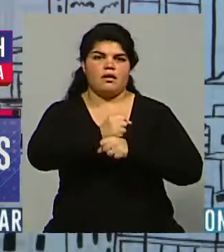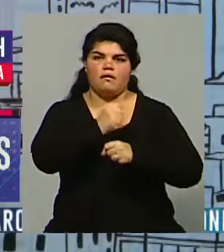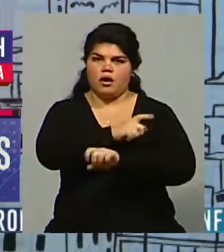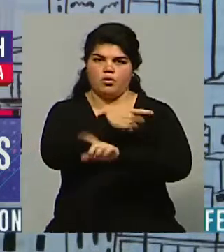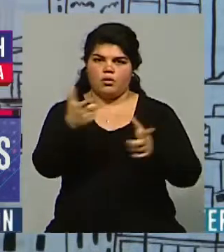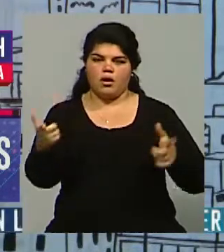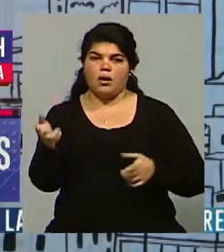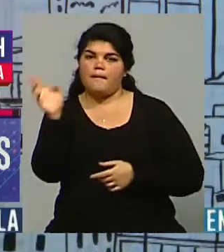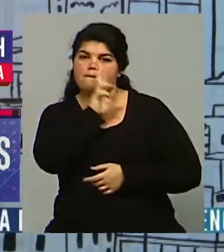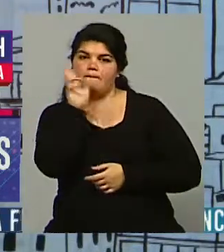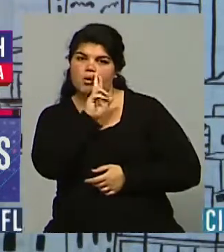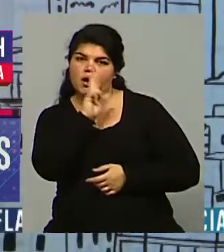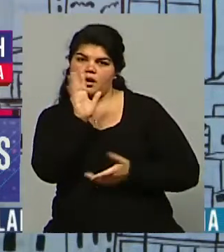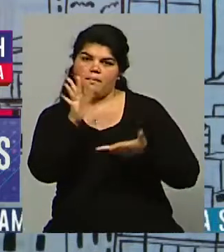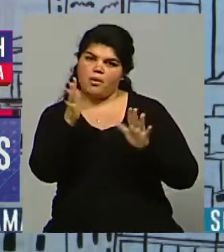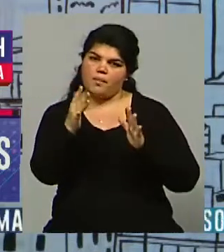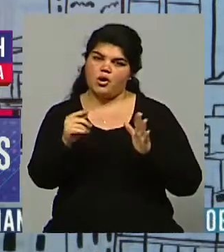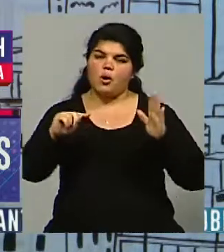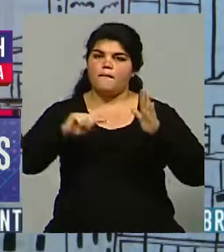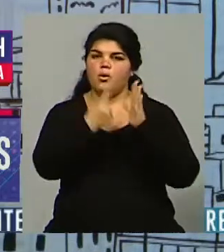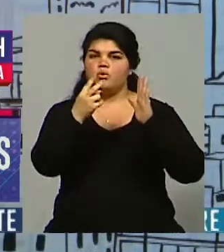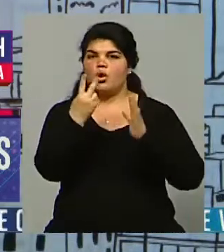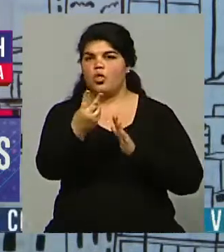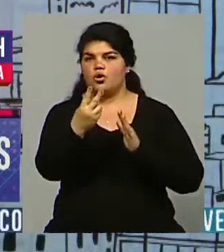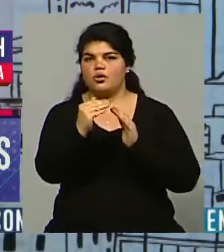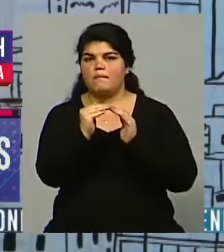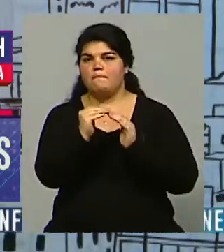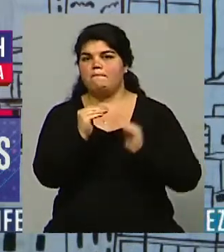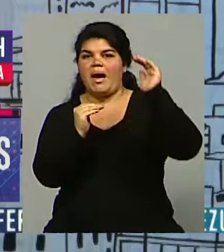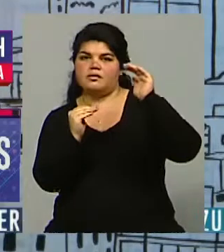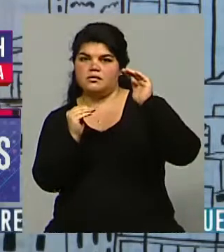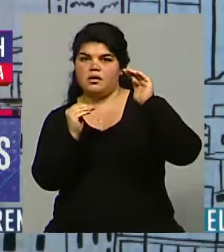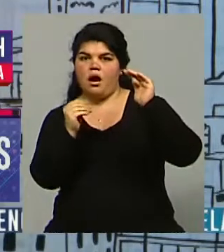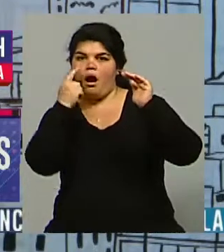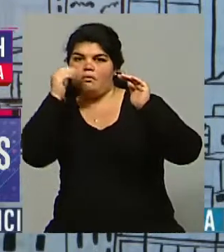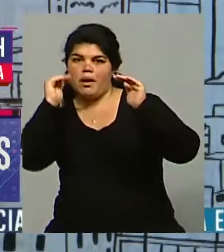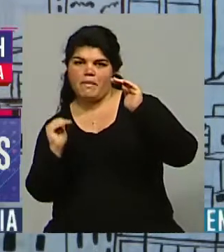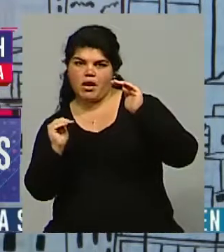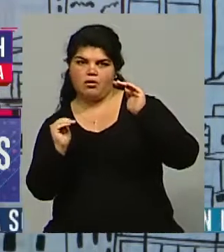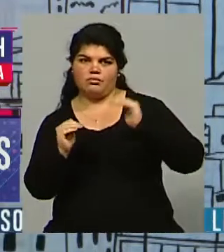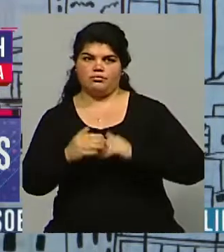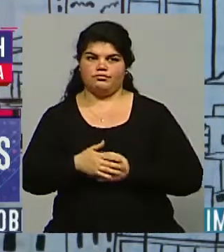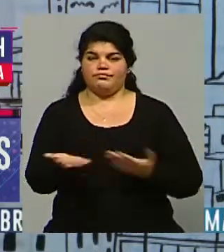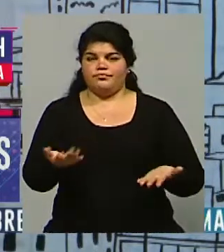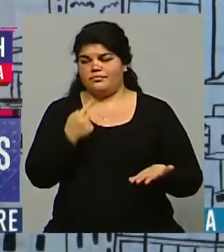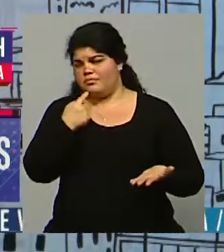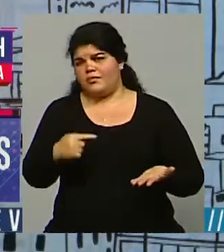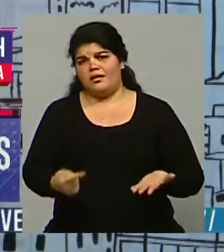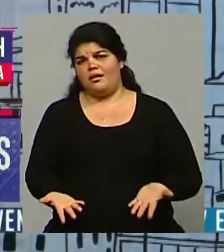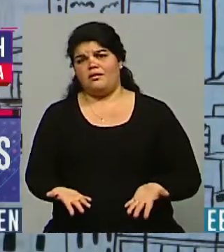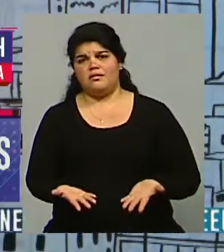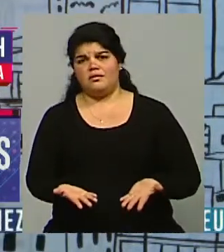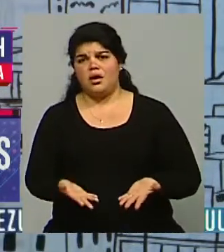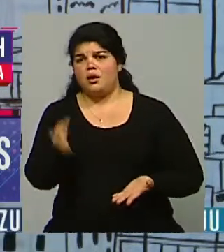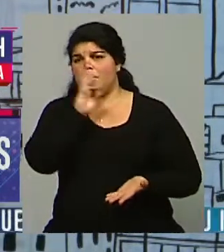unos dos puntos de desempleo más que los varones, tristemente, digamos, tenemos 2 puntos más de desempleo, sobre todo las mujeres